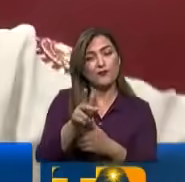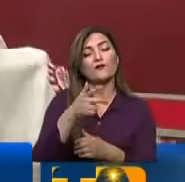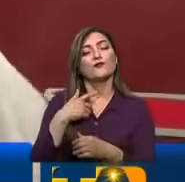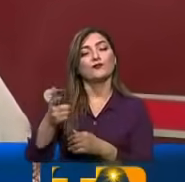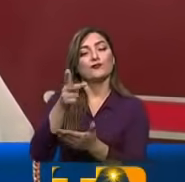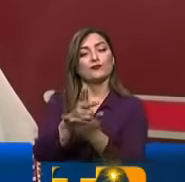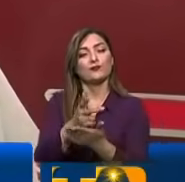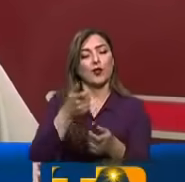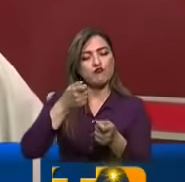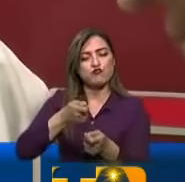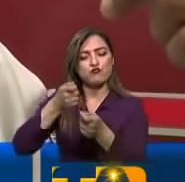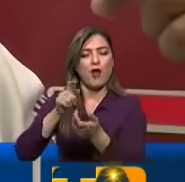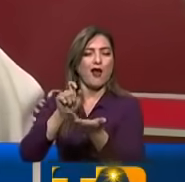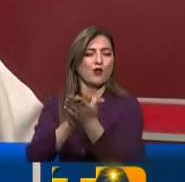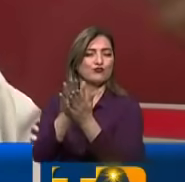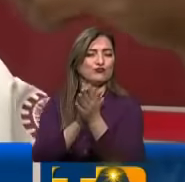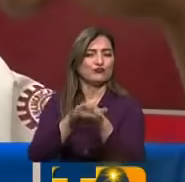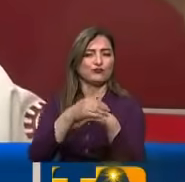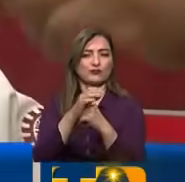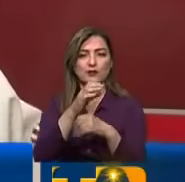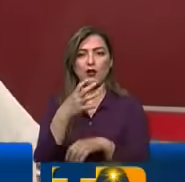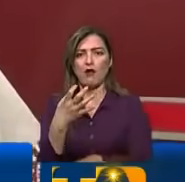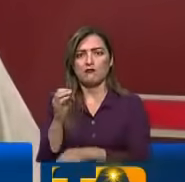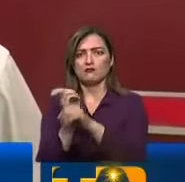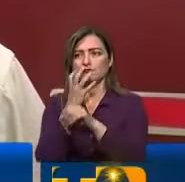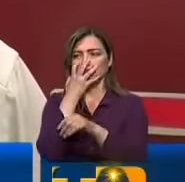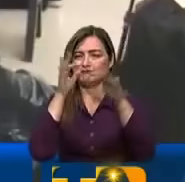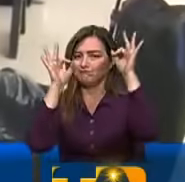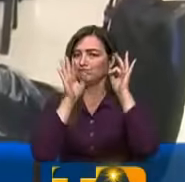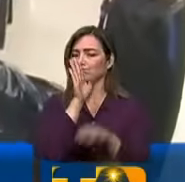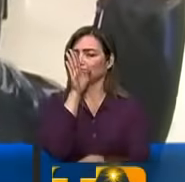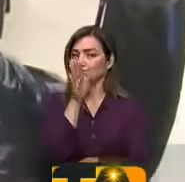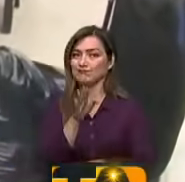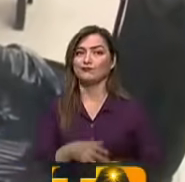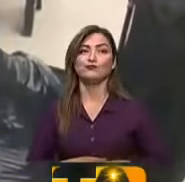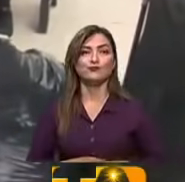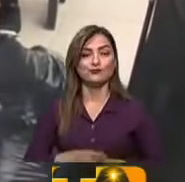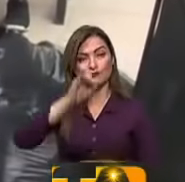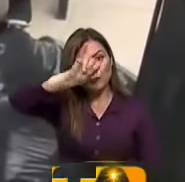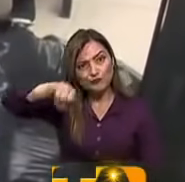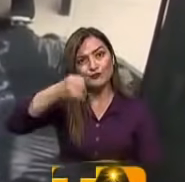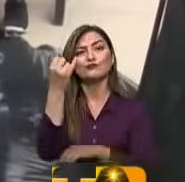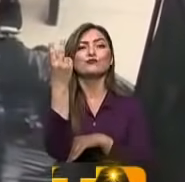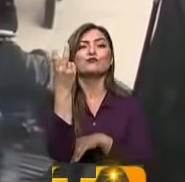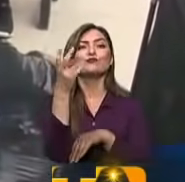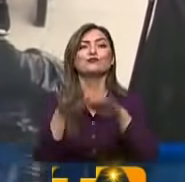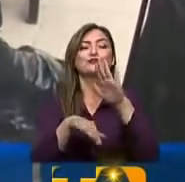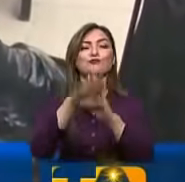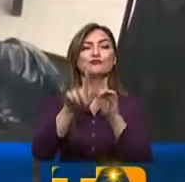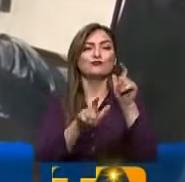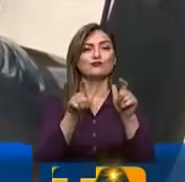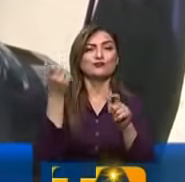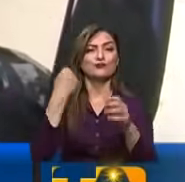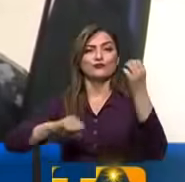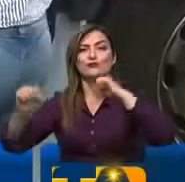tenemos alcohol. Y el pasajero tiene que ir siempre con mascarilla. Se estima que este jueves al mediodía se registre el mayor traslado